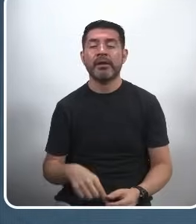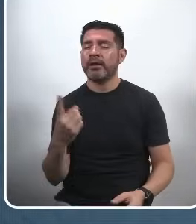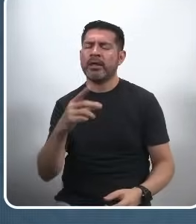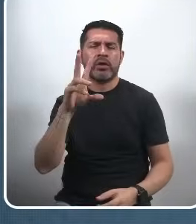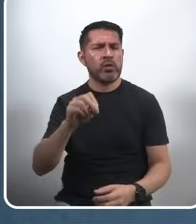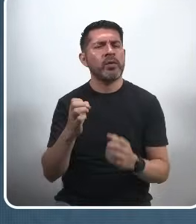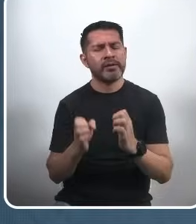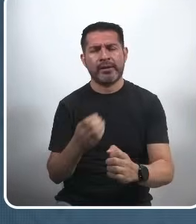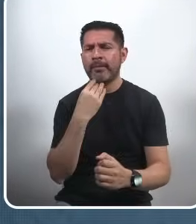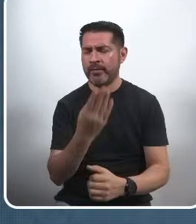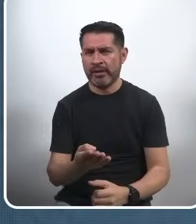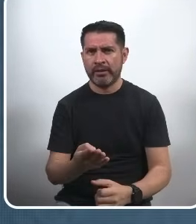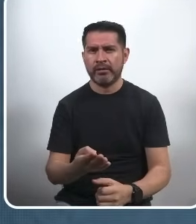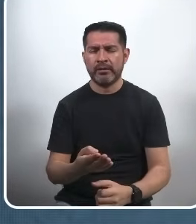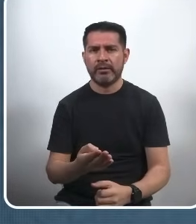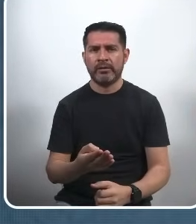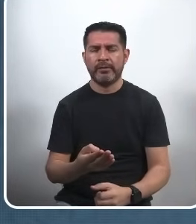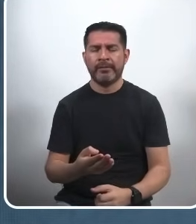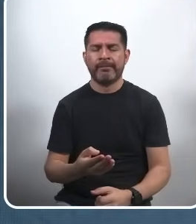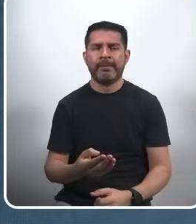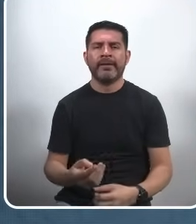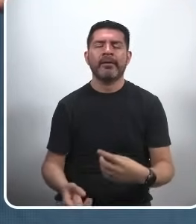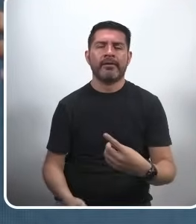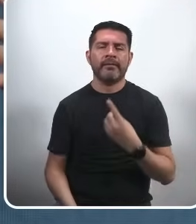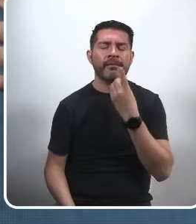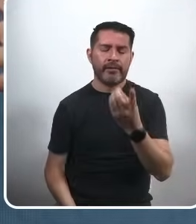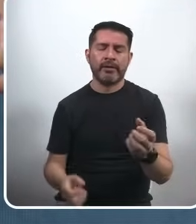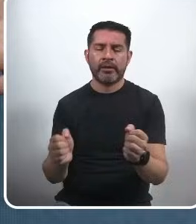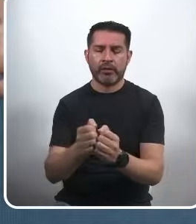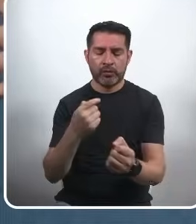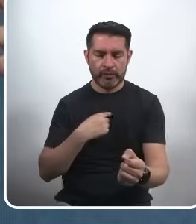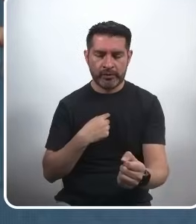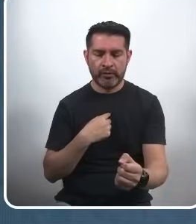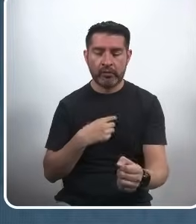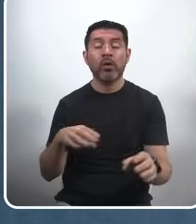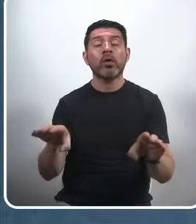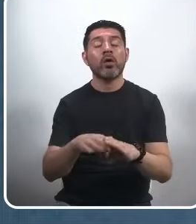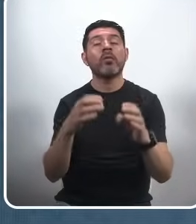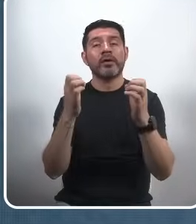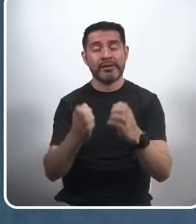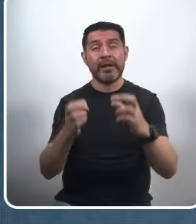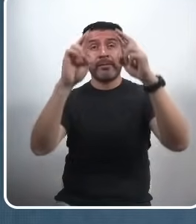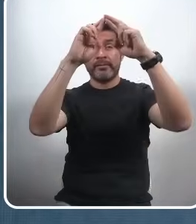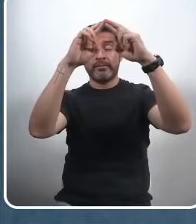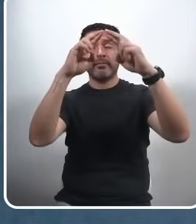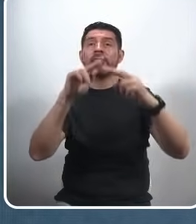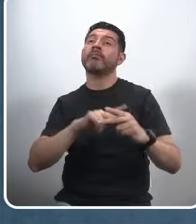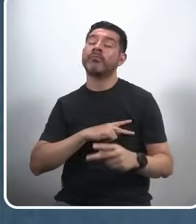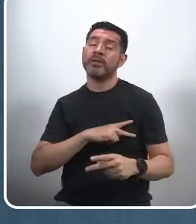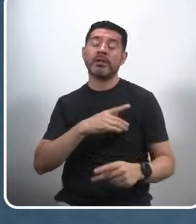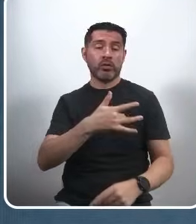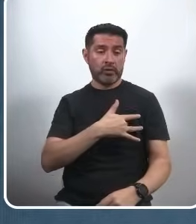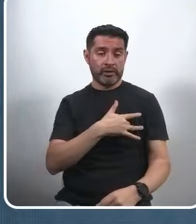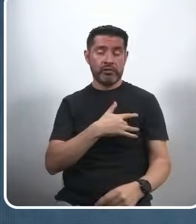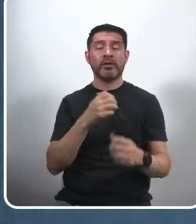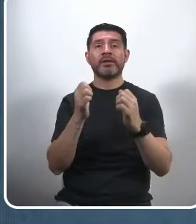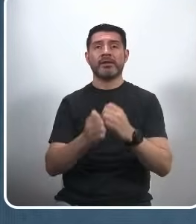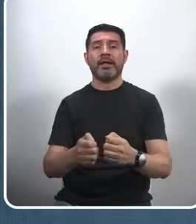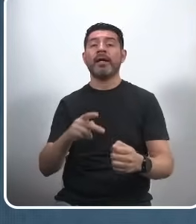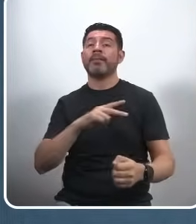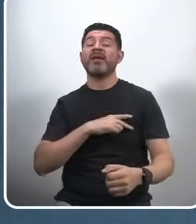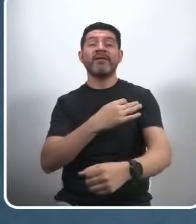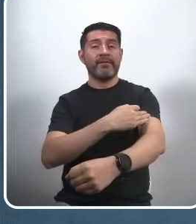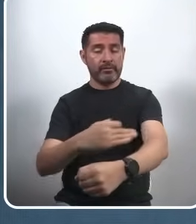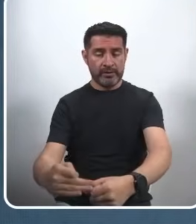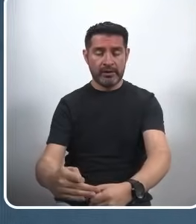corazón, así va a estar mi familia. Como está mi corazón, así va a estar mis relaciones. Así va.